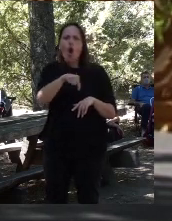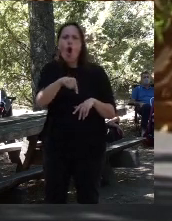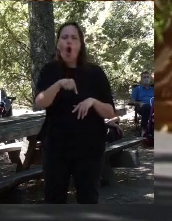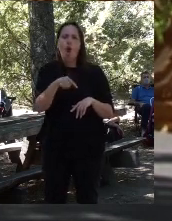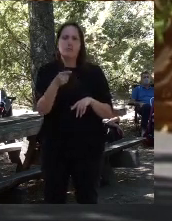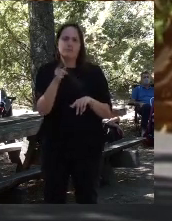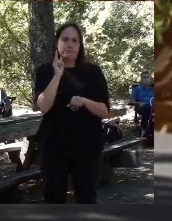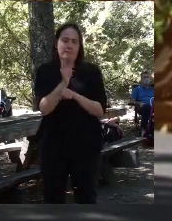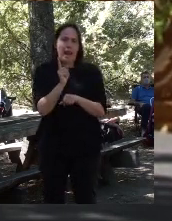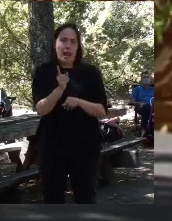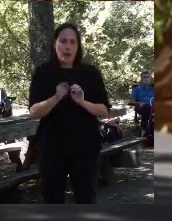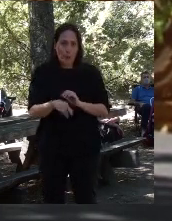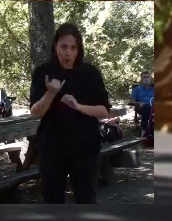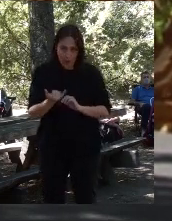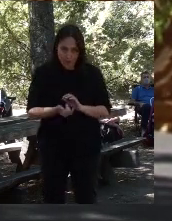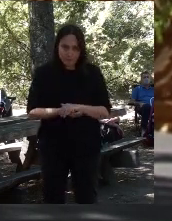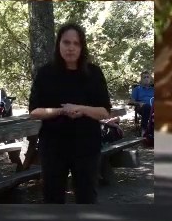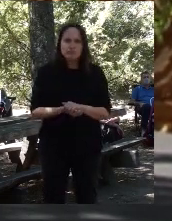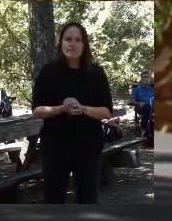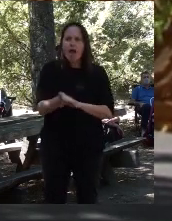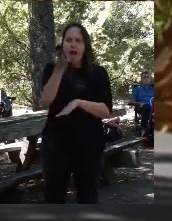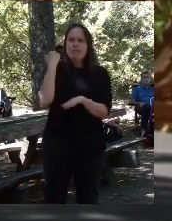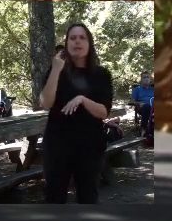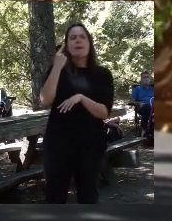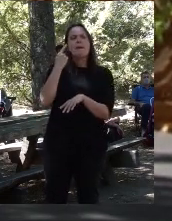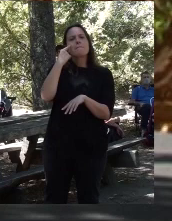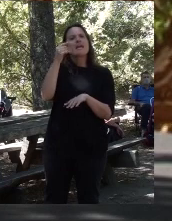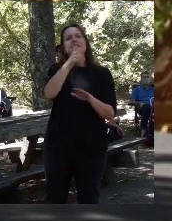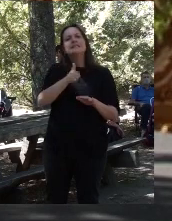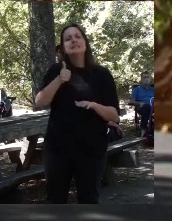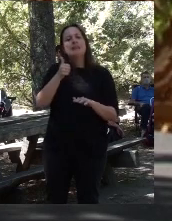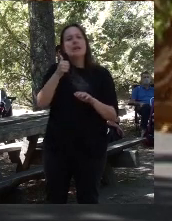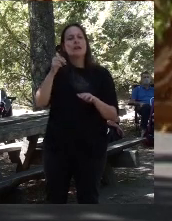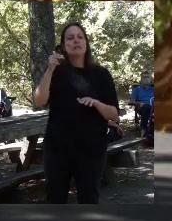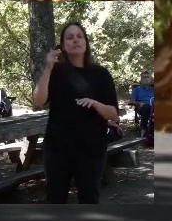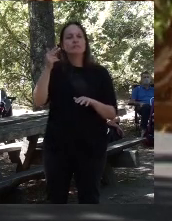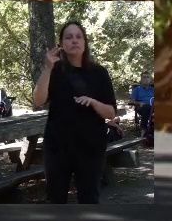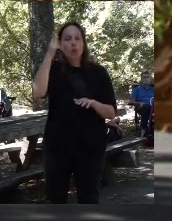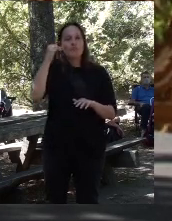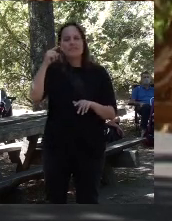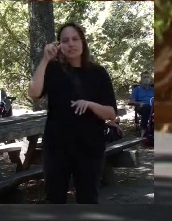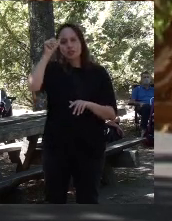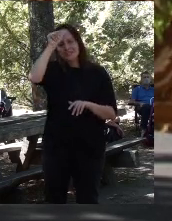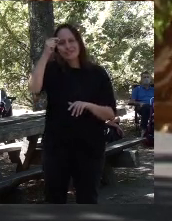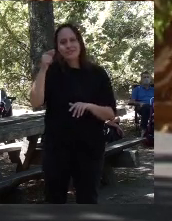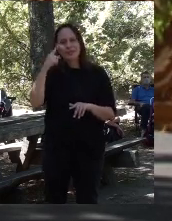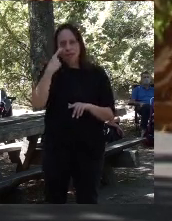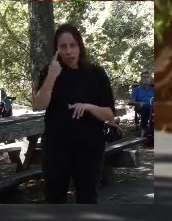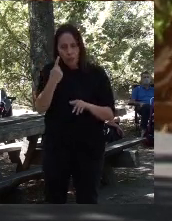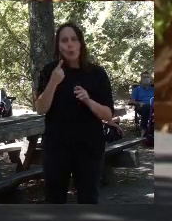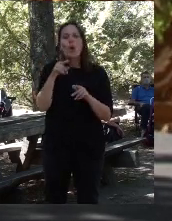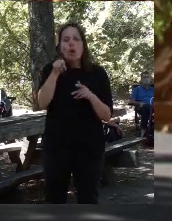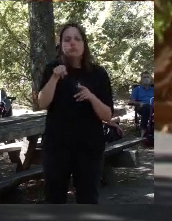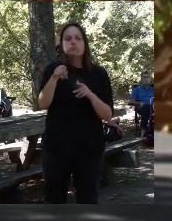En 1961 se estableció el Tratado Antártico. A través de este tratado, toda el